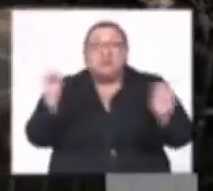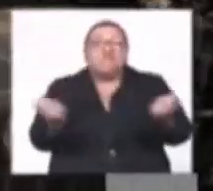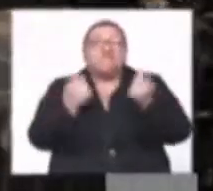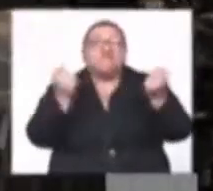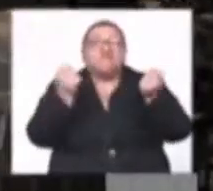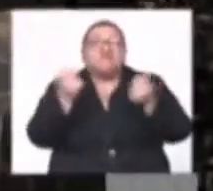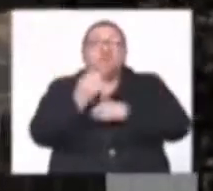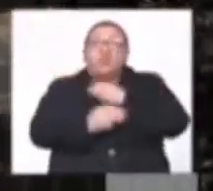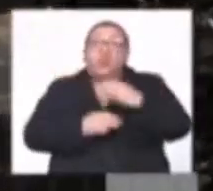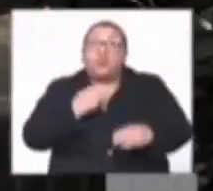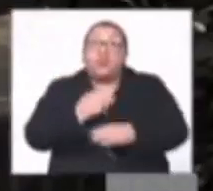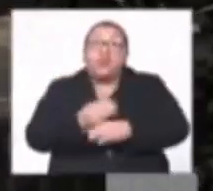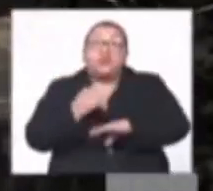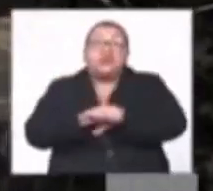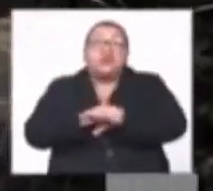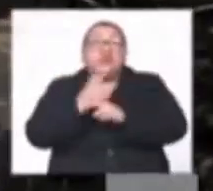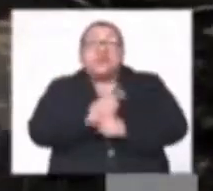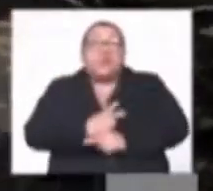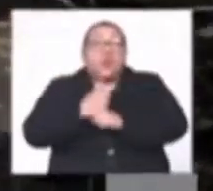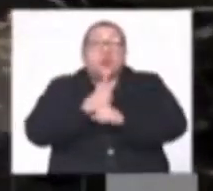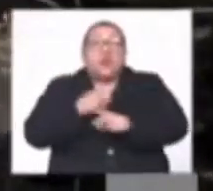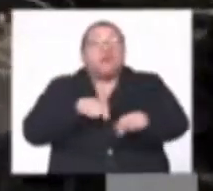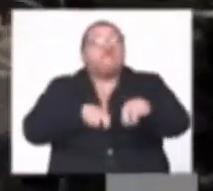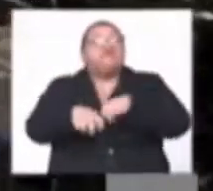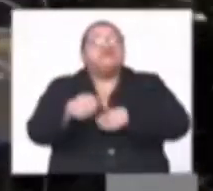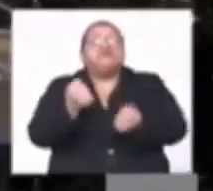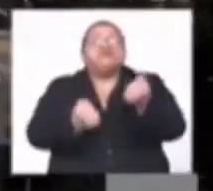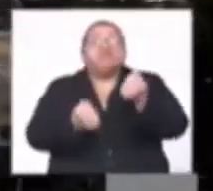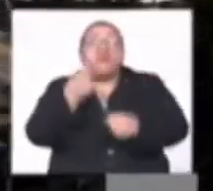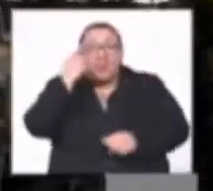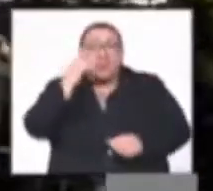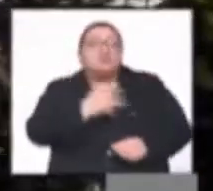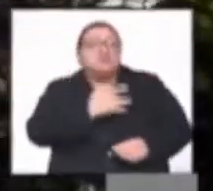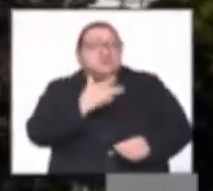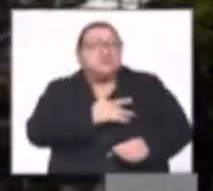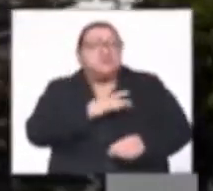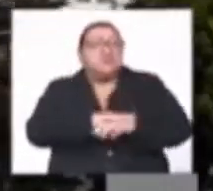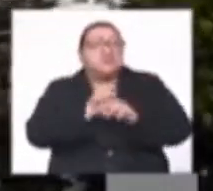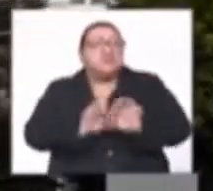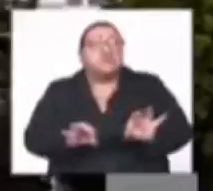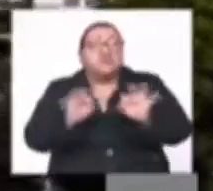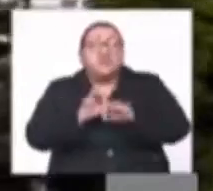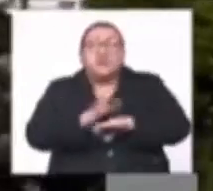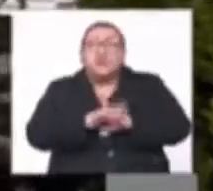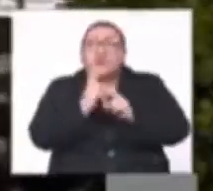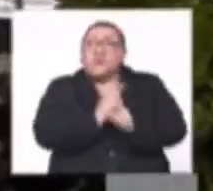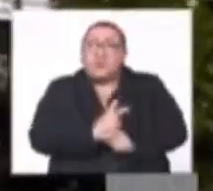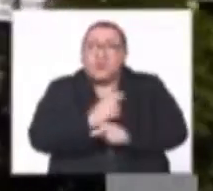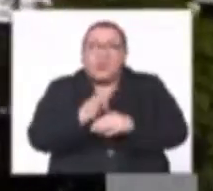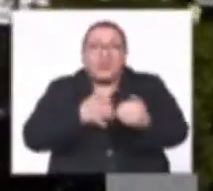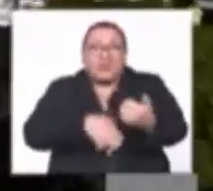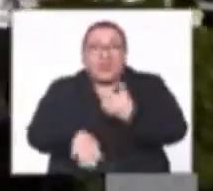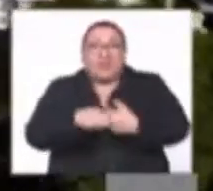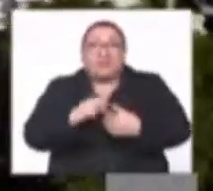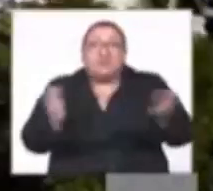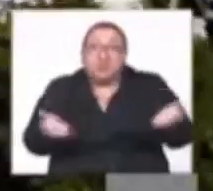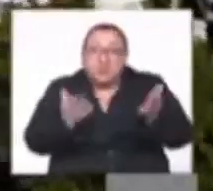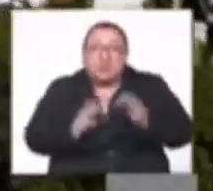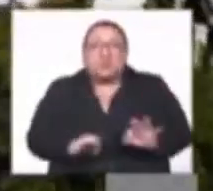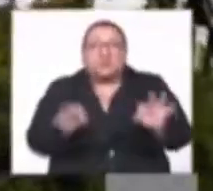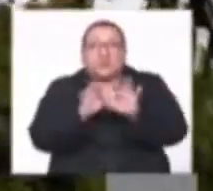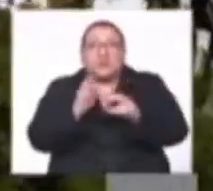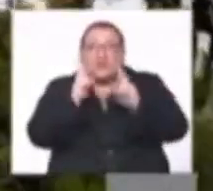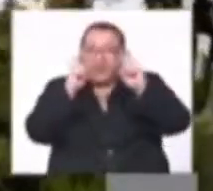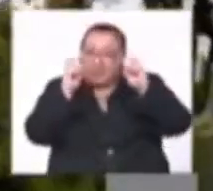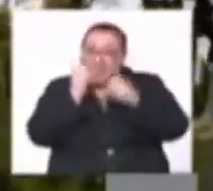el Día Mundial de la Seguridad Vial para sensibilizar sobre la importancia de conductas seguras en el tránsito y promover medidas